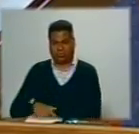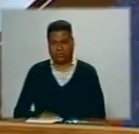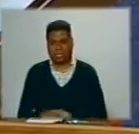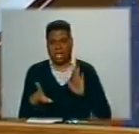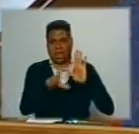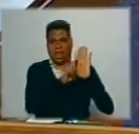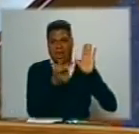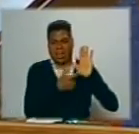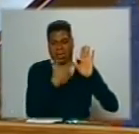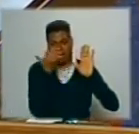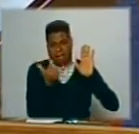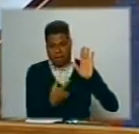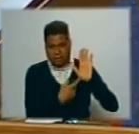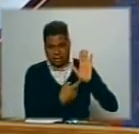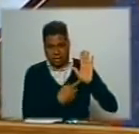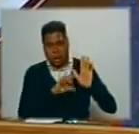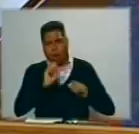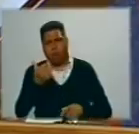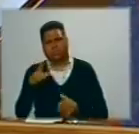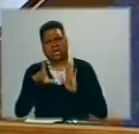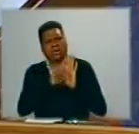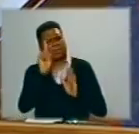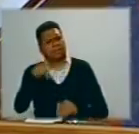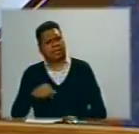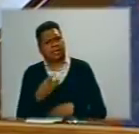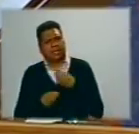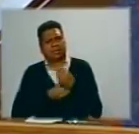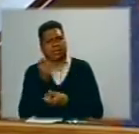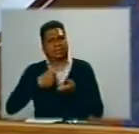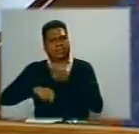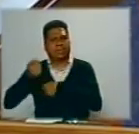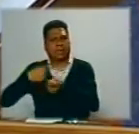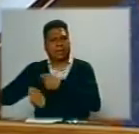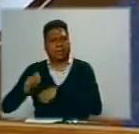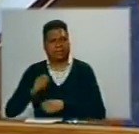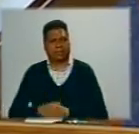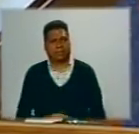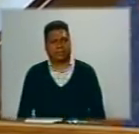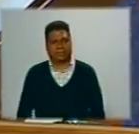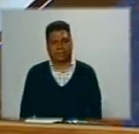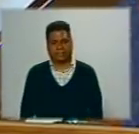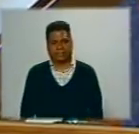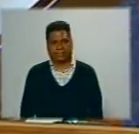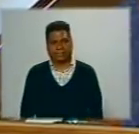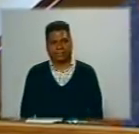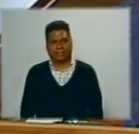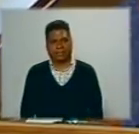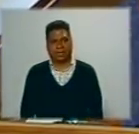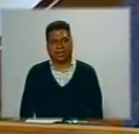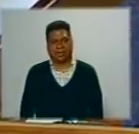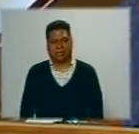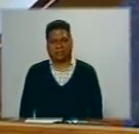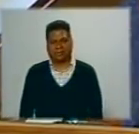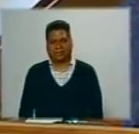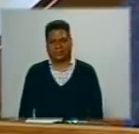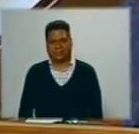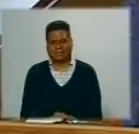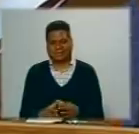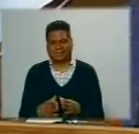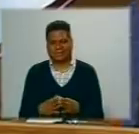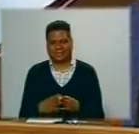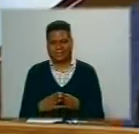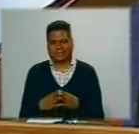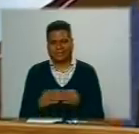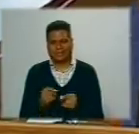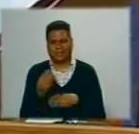demás leyes a quienes resulten responsables de tales importaciones, quienes las fabriquen o comercialicen, y las funcionarias o funcionarios